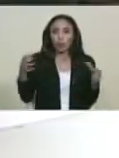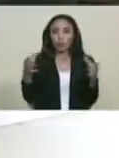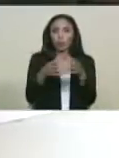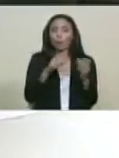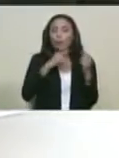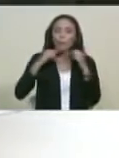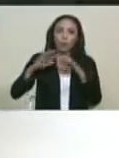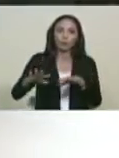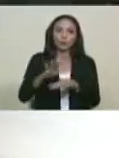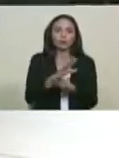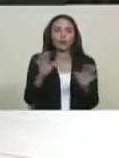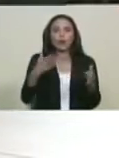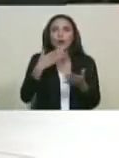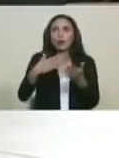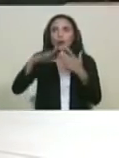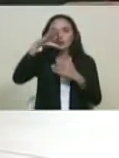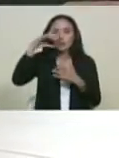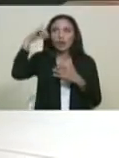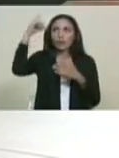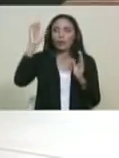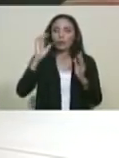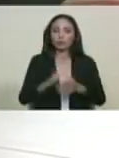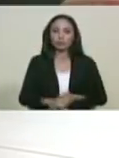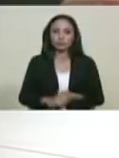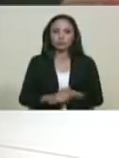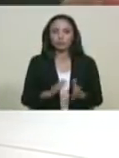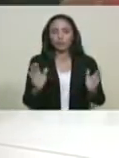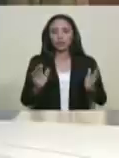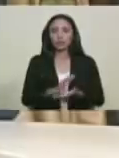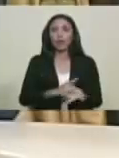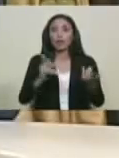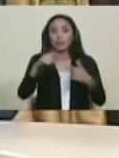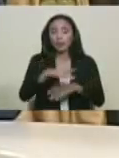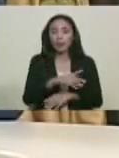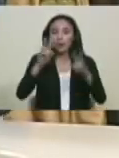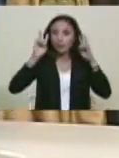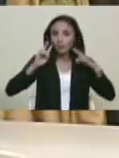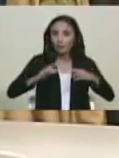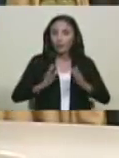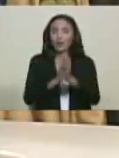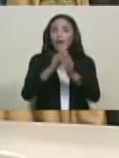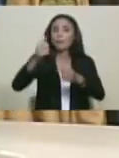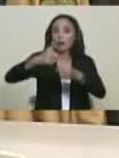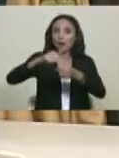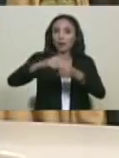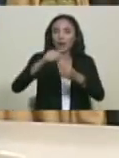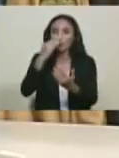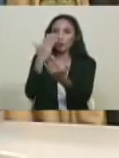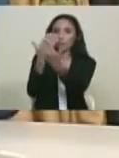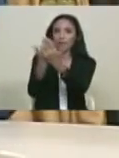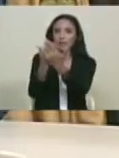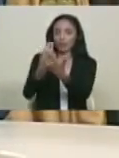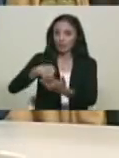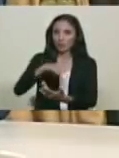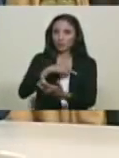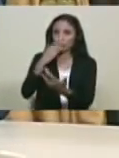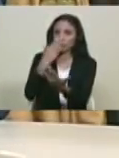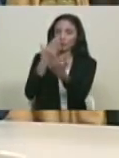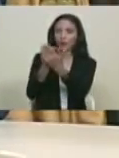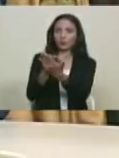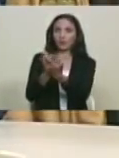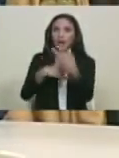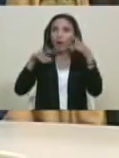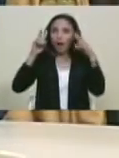salvó nuestro dios creador y la chinita chinita que estaba al frente de nosotros al lado de nosotros